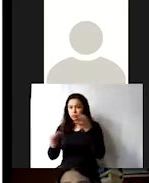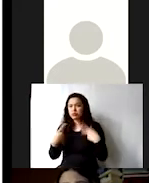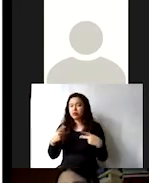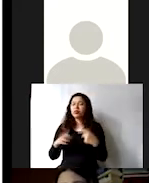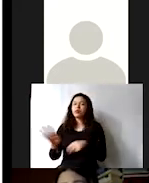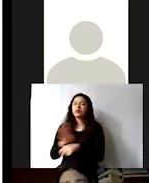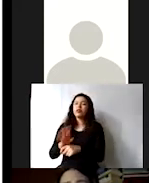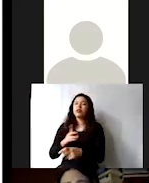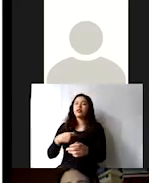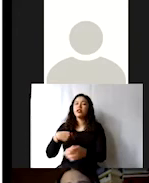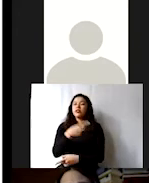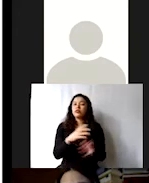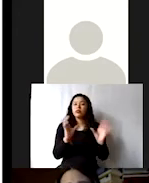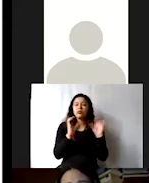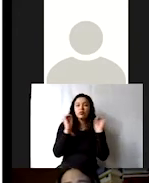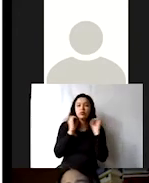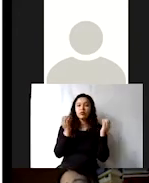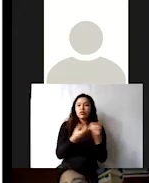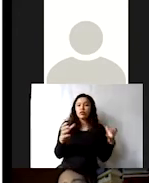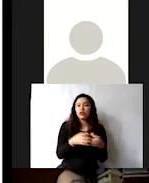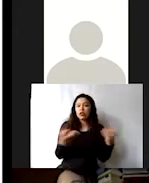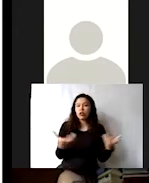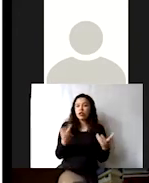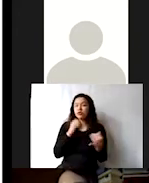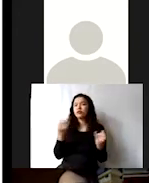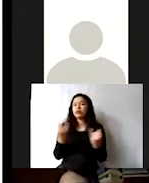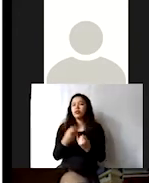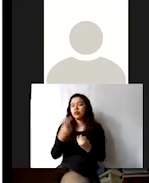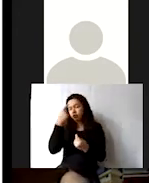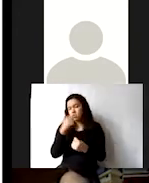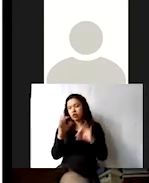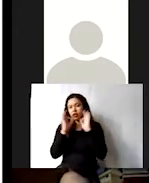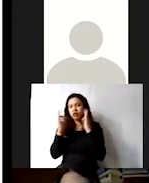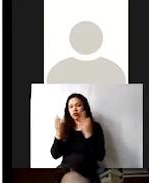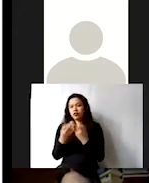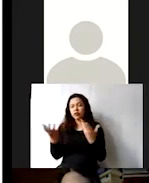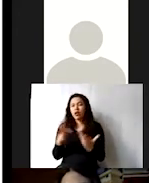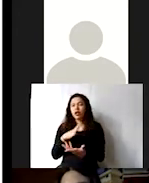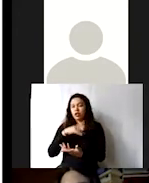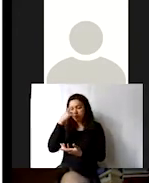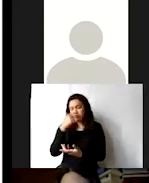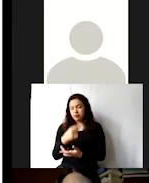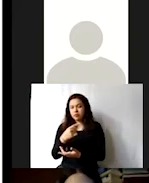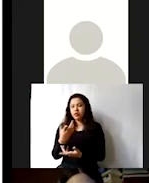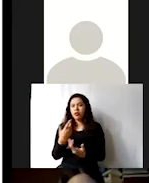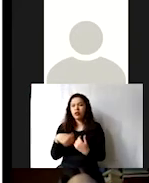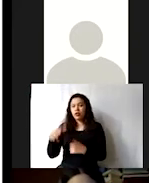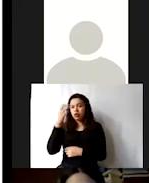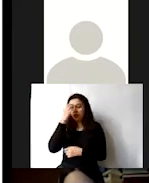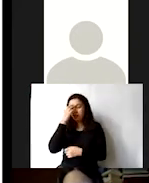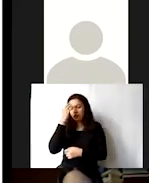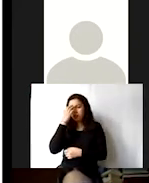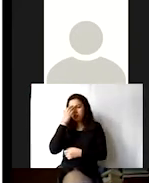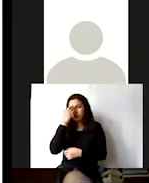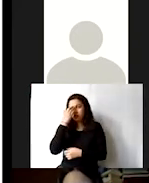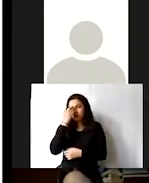beneficiarias del trabajo que hacen en su organización, así como los canales con los que tienen disponibles para dar a conocer este mensaje. No sé